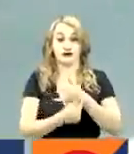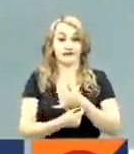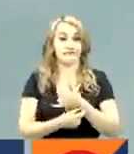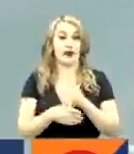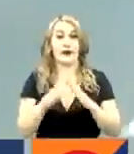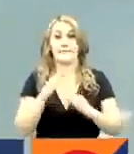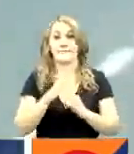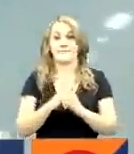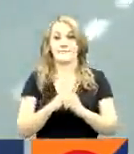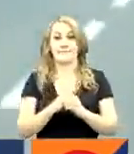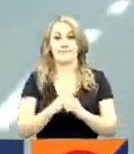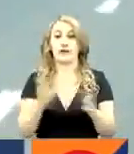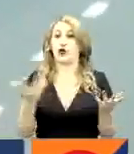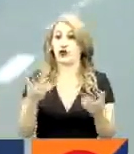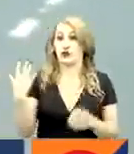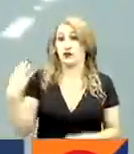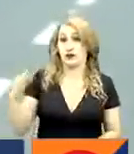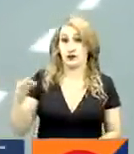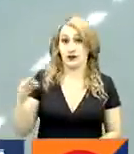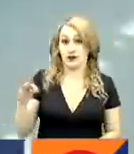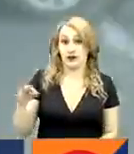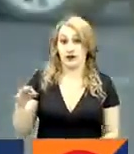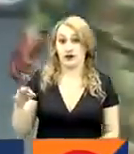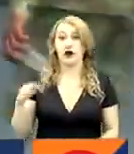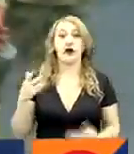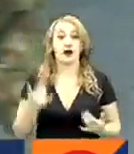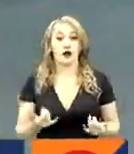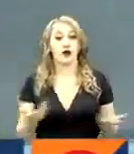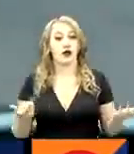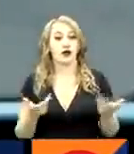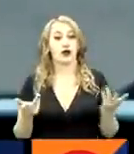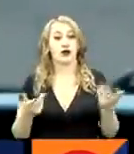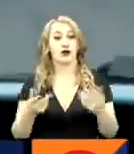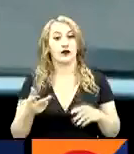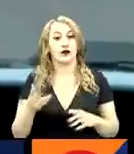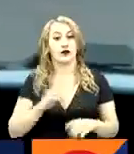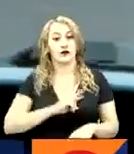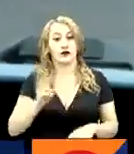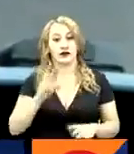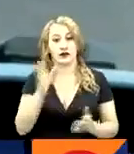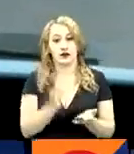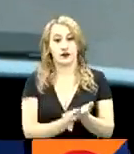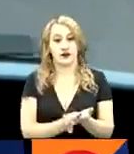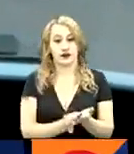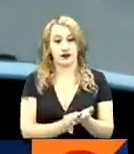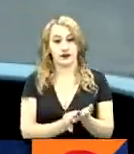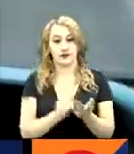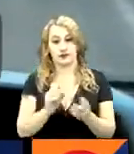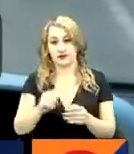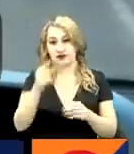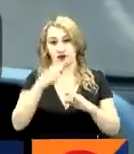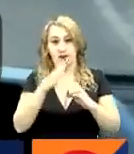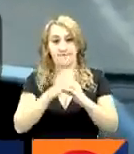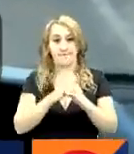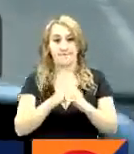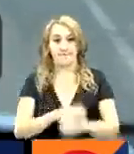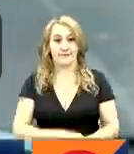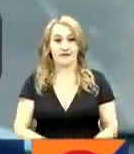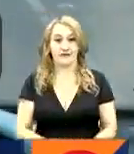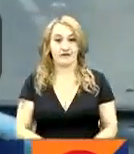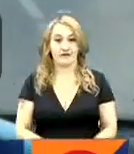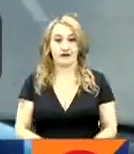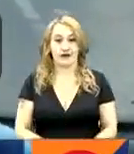llegamos a palmira y nos dirigimos hacia la capital del valle cuando nos recibe el primer bloqueo